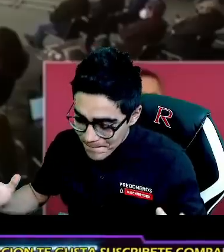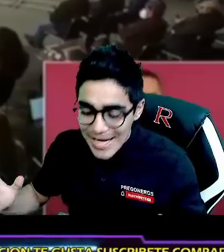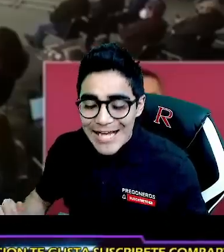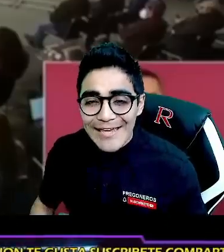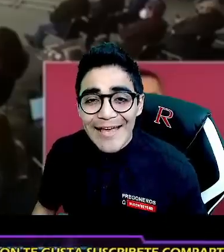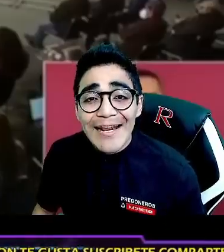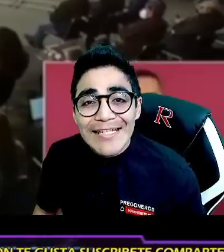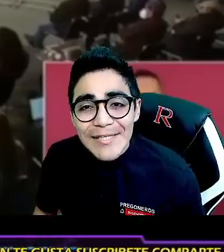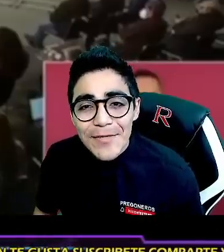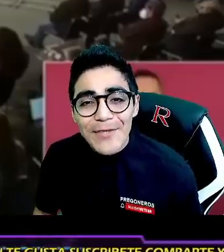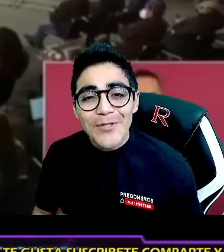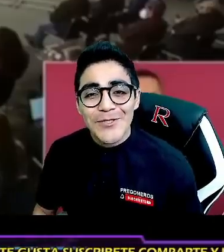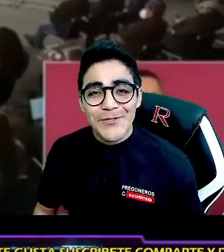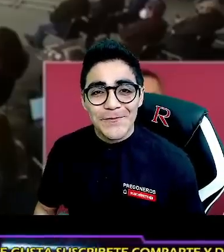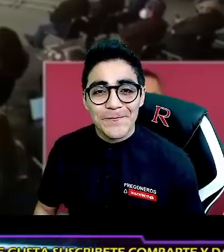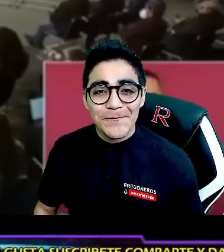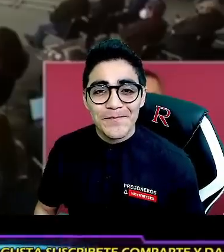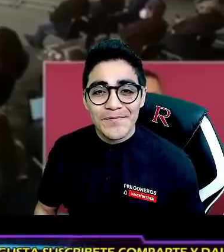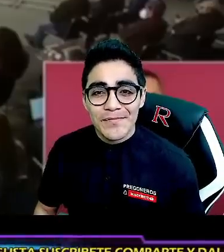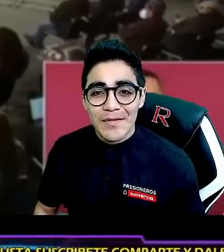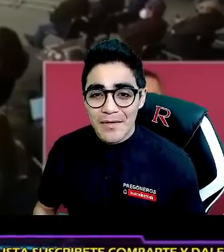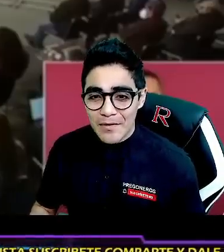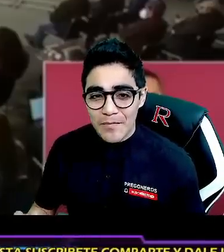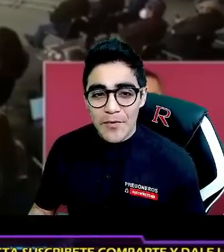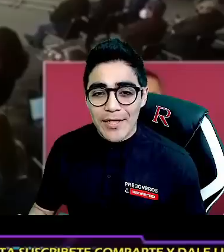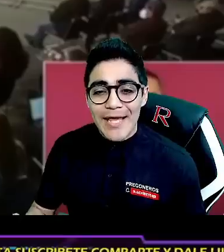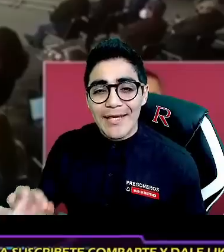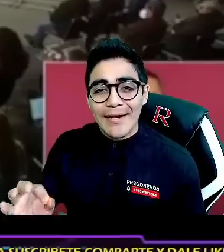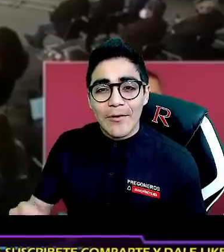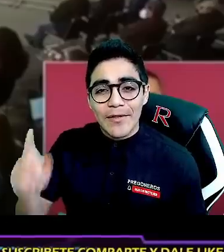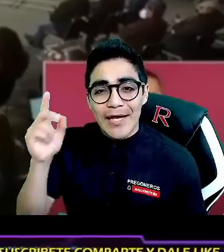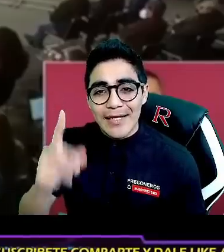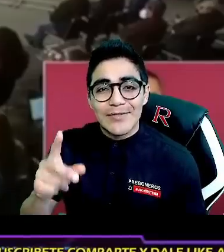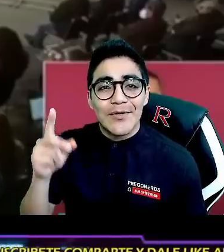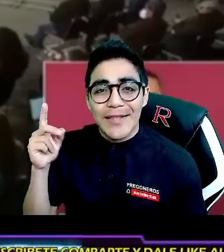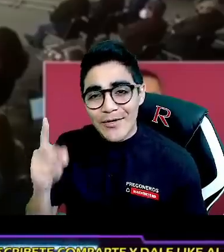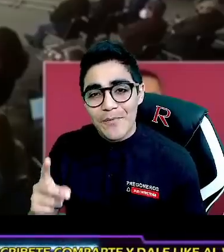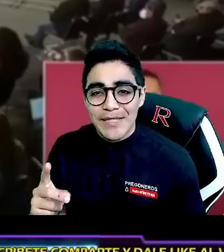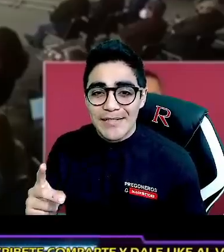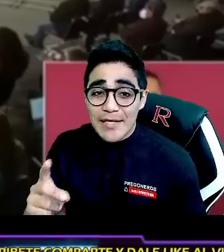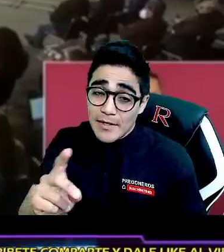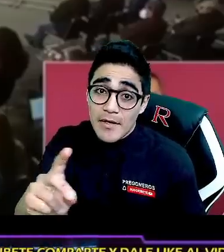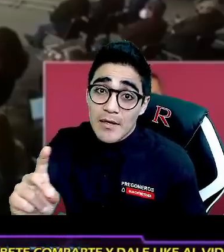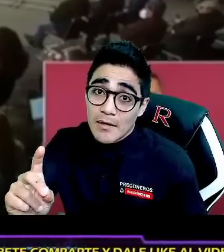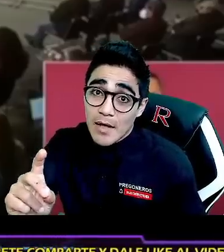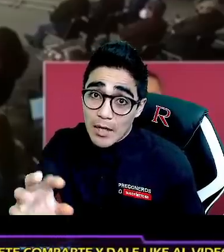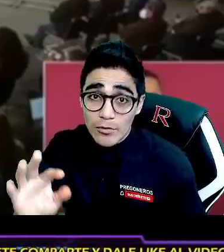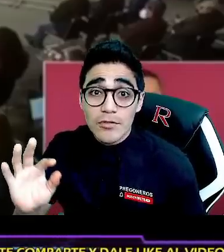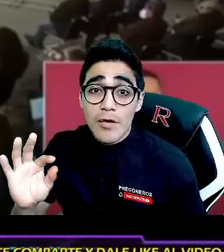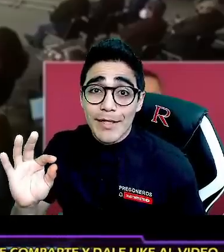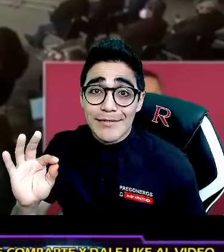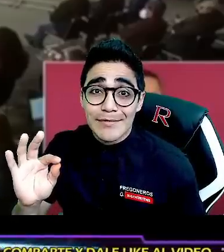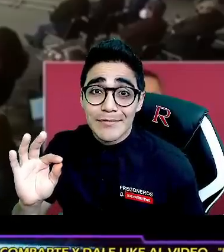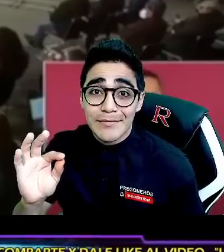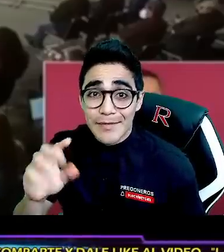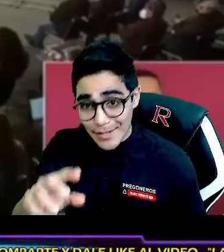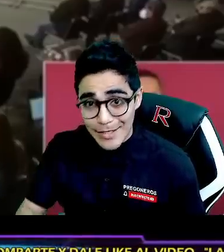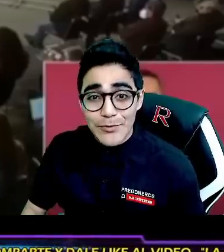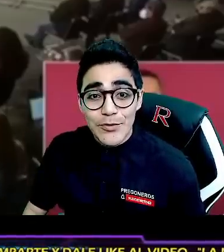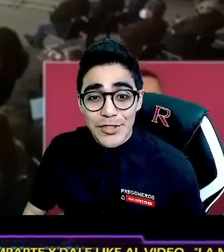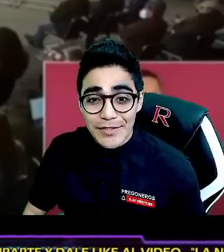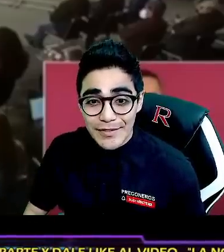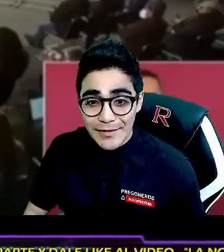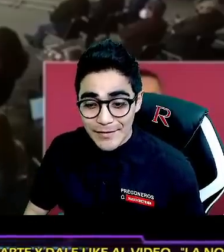van a quedar exhibidos porque hay que recordar esto que dijo el presidente algunos nombres